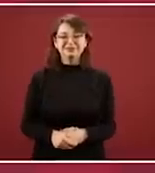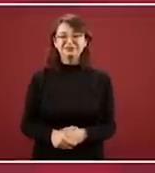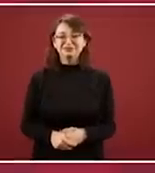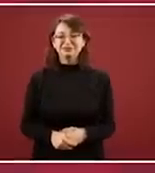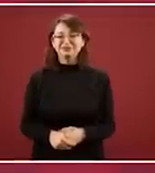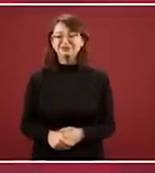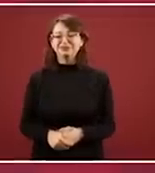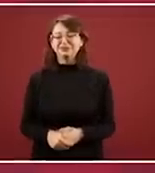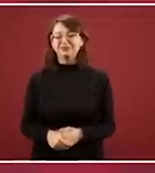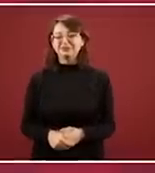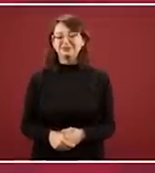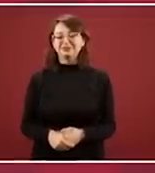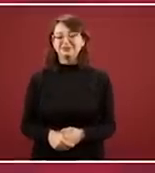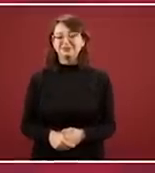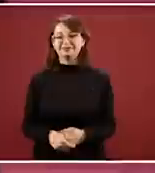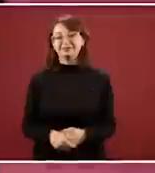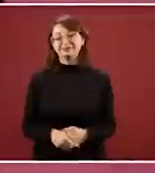Pero